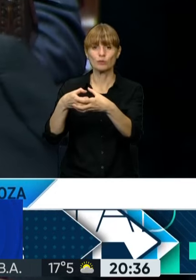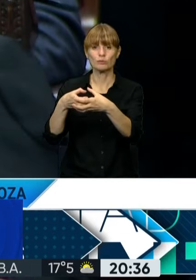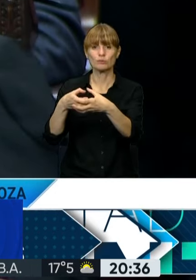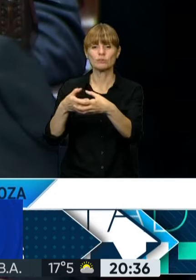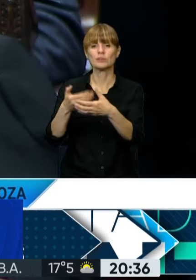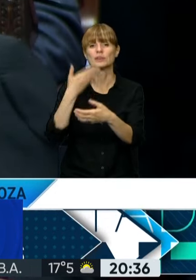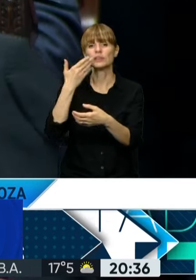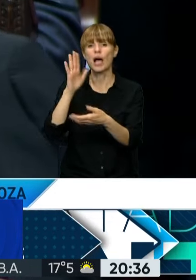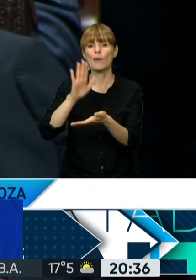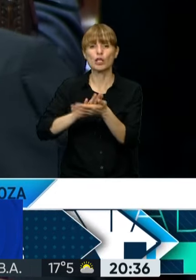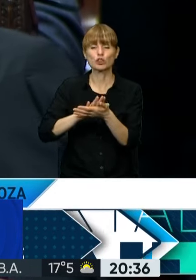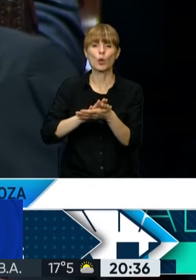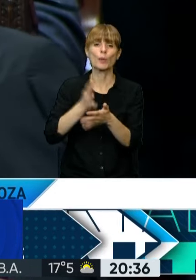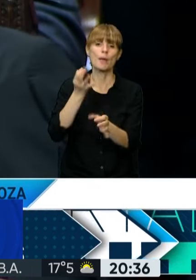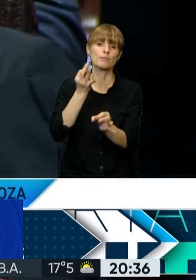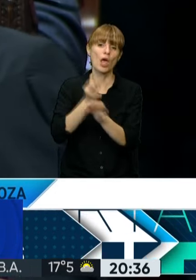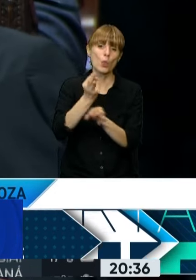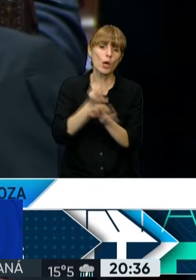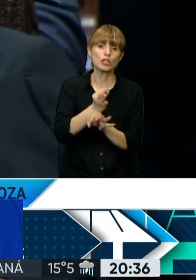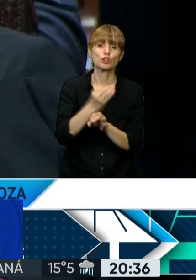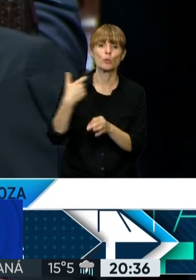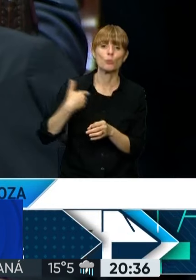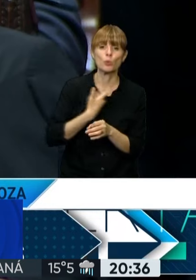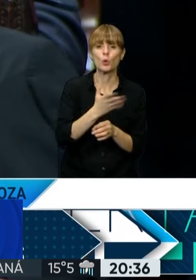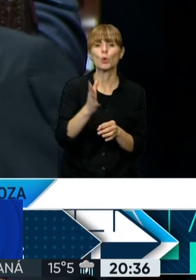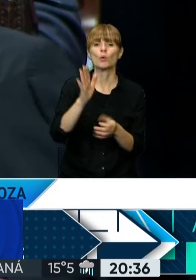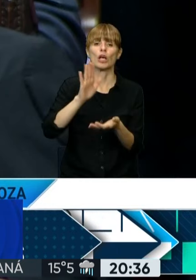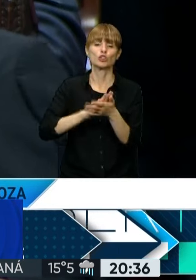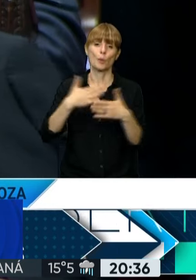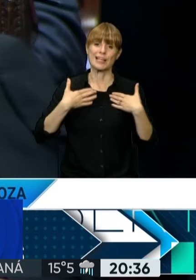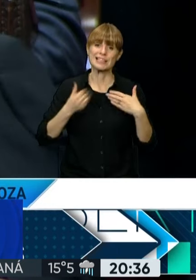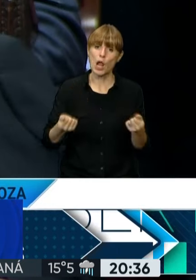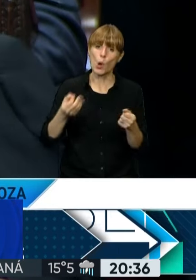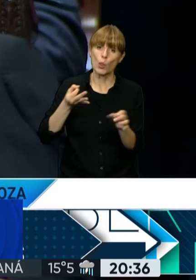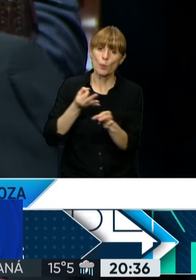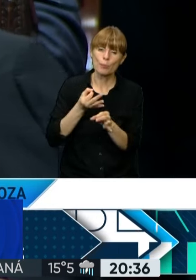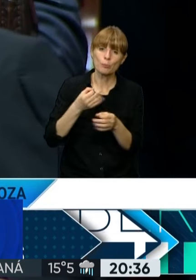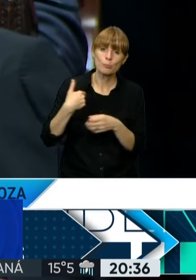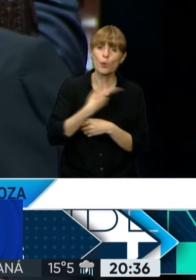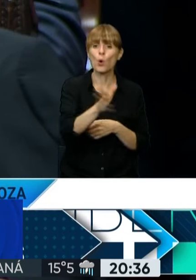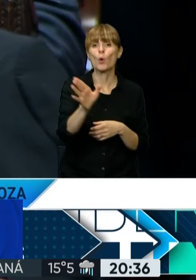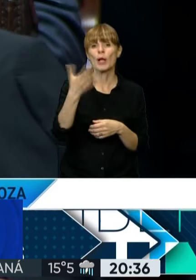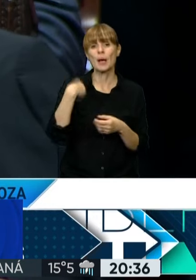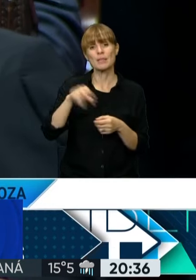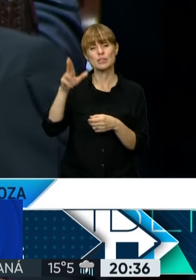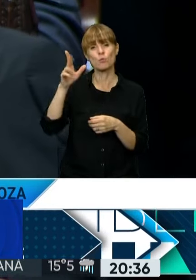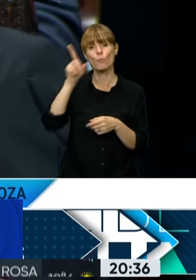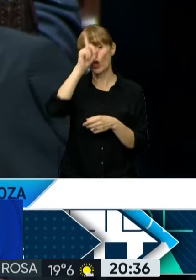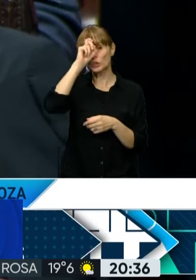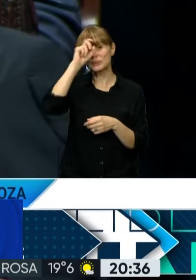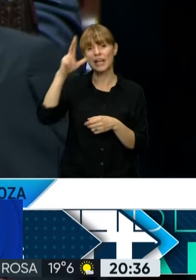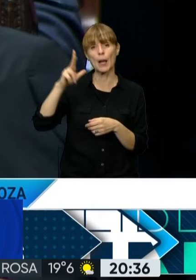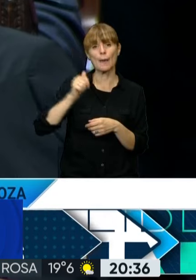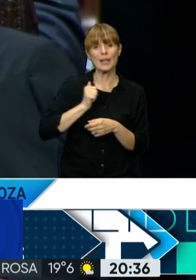se habla acerca de educación pública, se habla de salud pública, cuando los hospitales militares, la familia militar